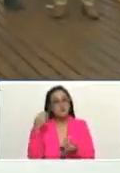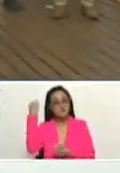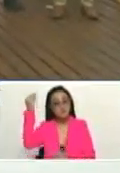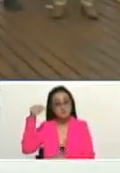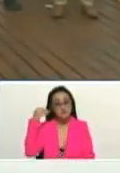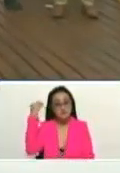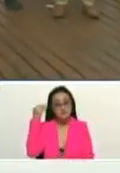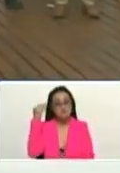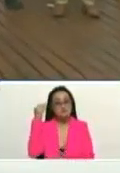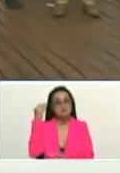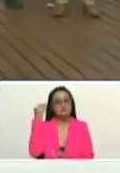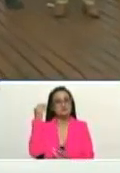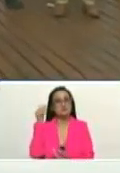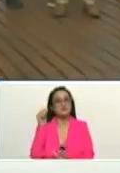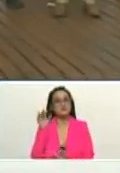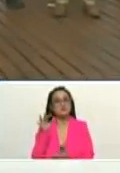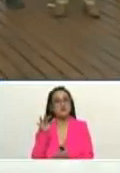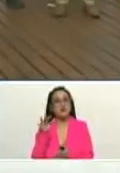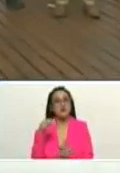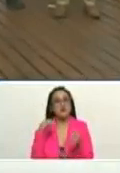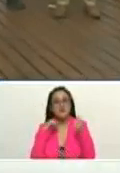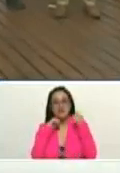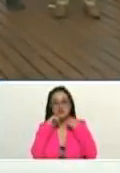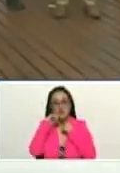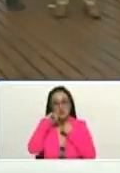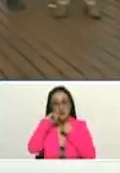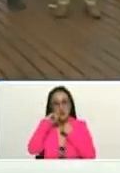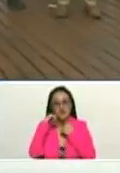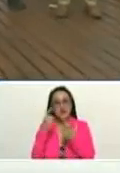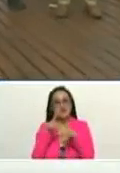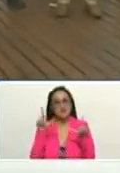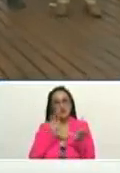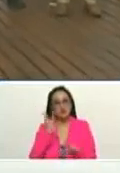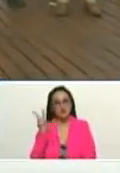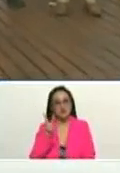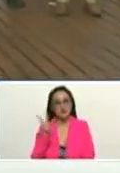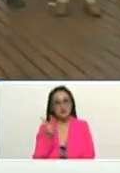de Sebastián Francisco de Miranda, libertador de Venezuela,